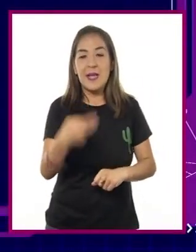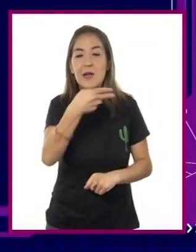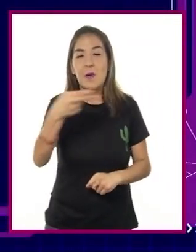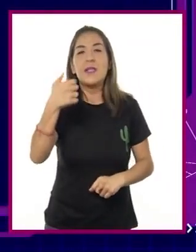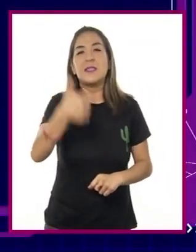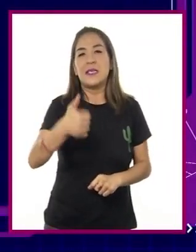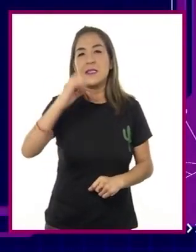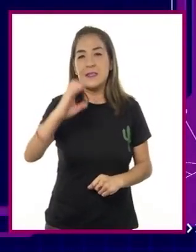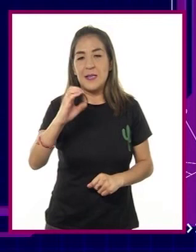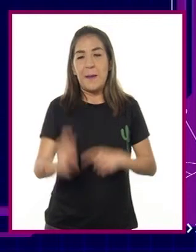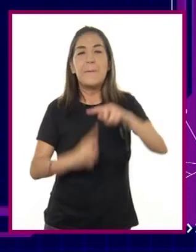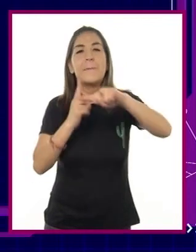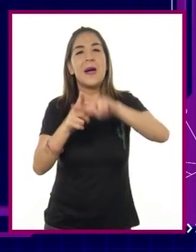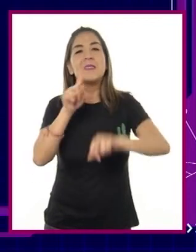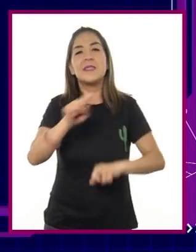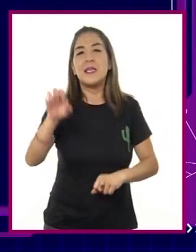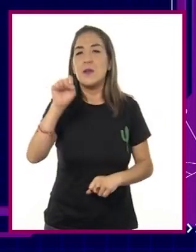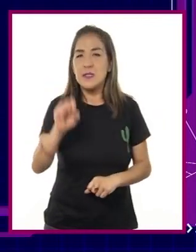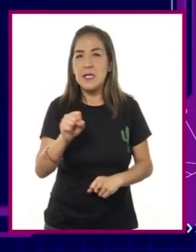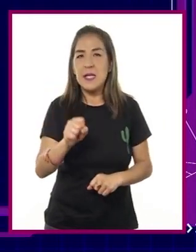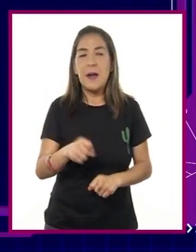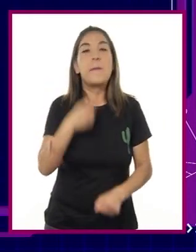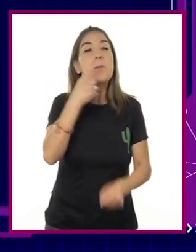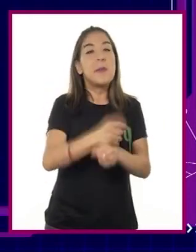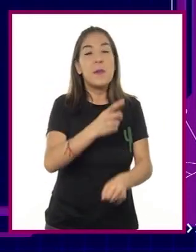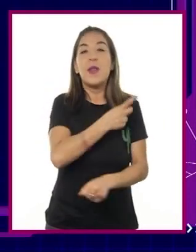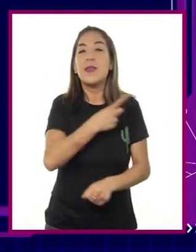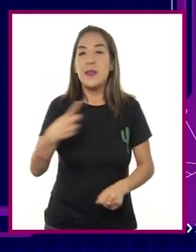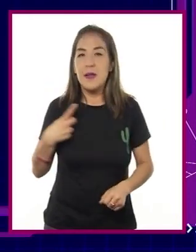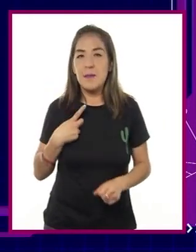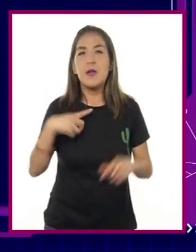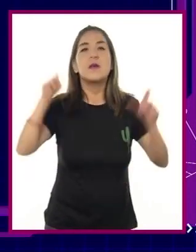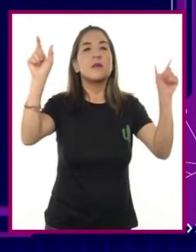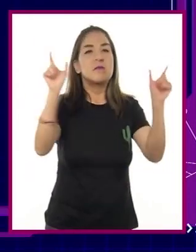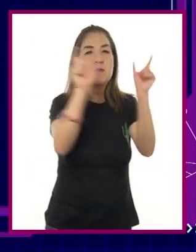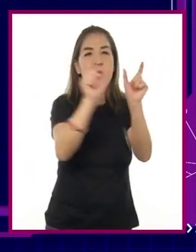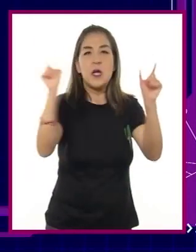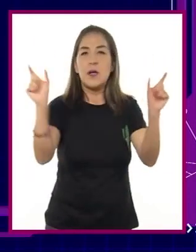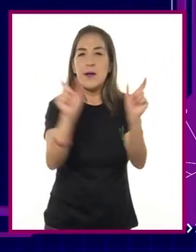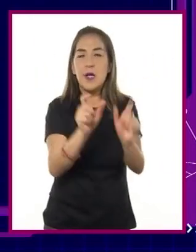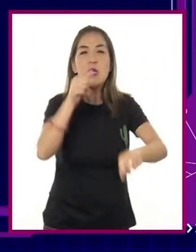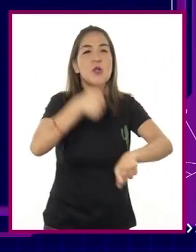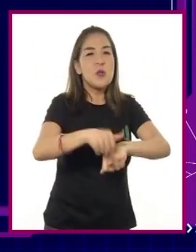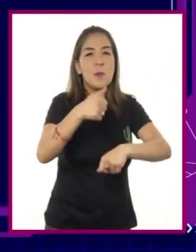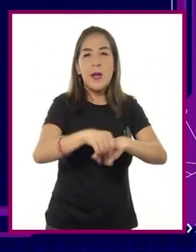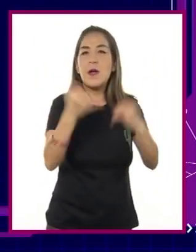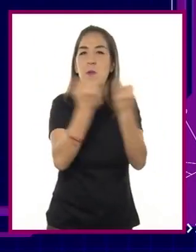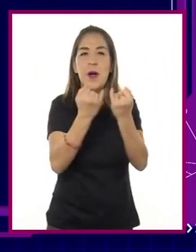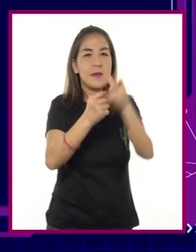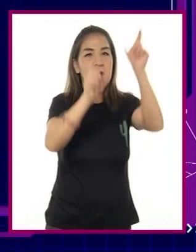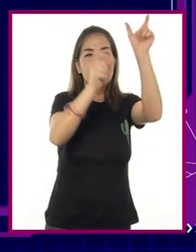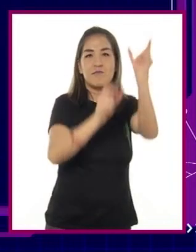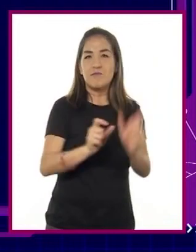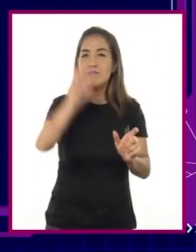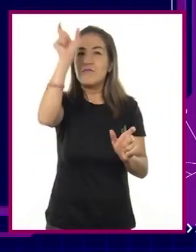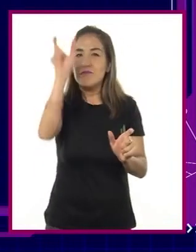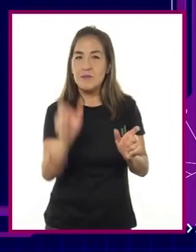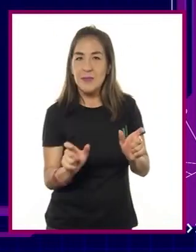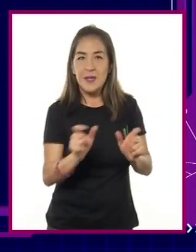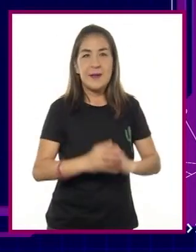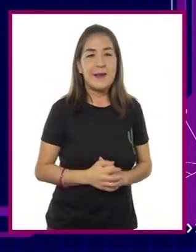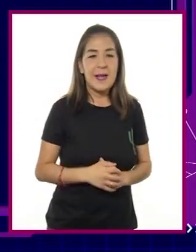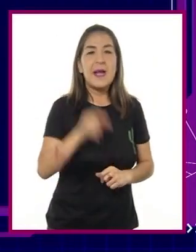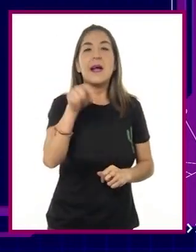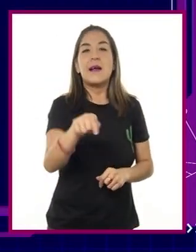más 160. Como primer paso, debemos agrupar los términos semejantes del mismo lado de la ecuación. En el